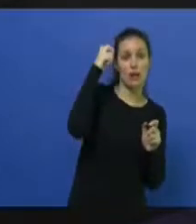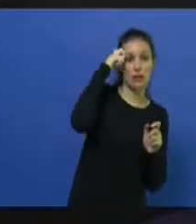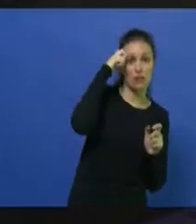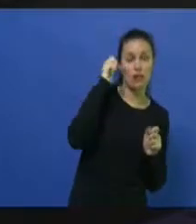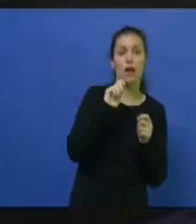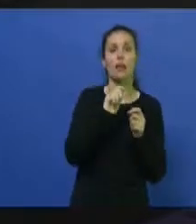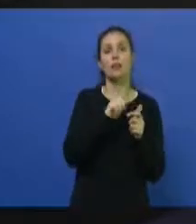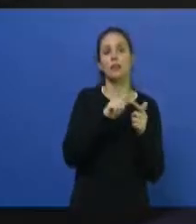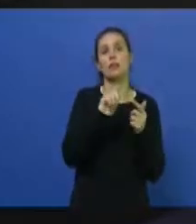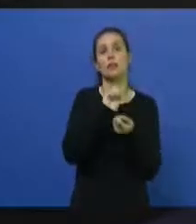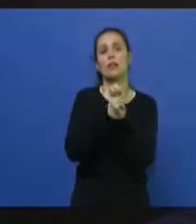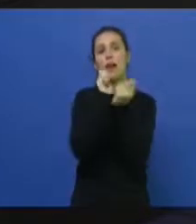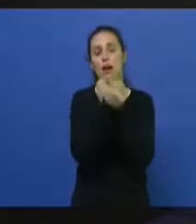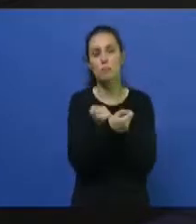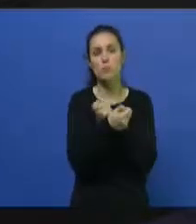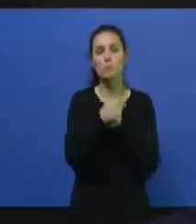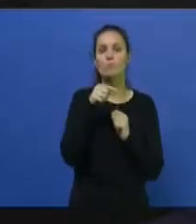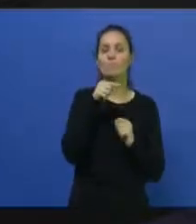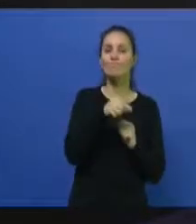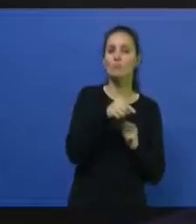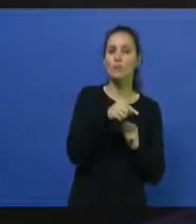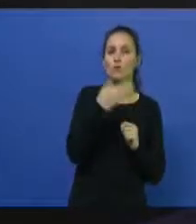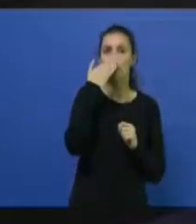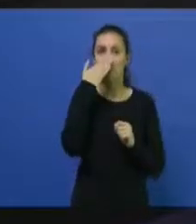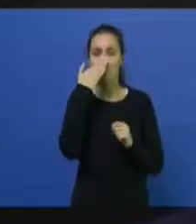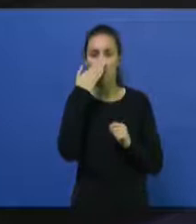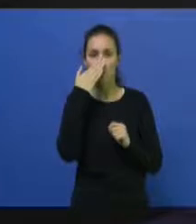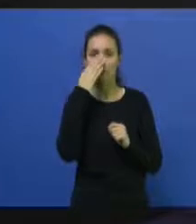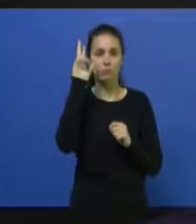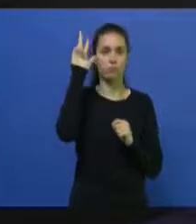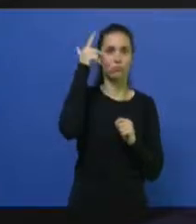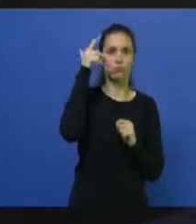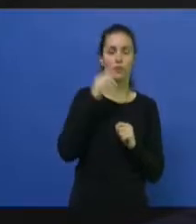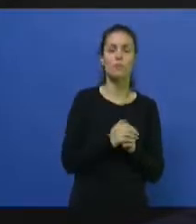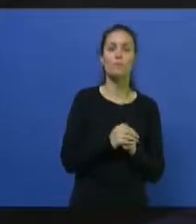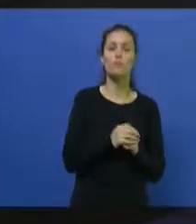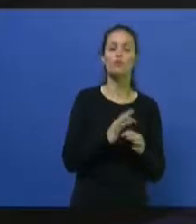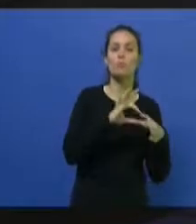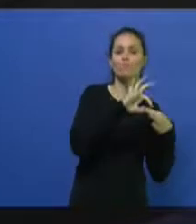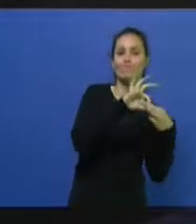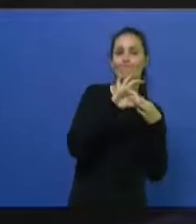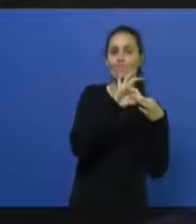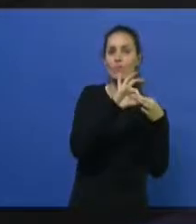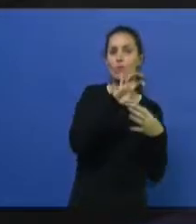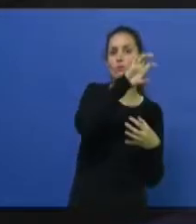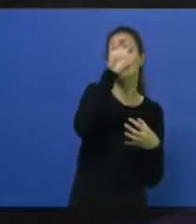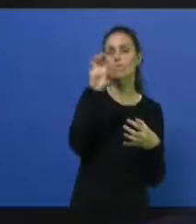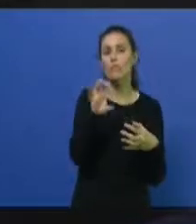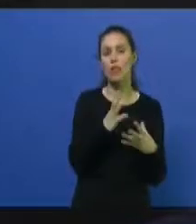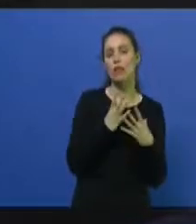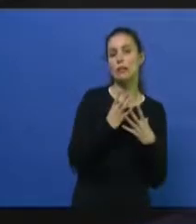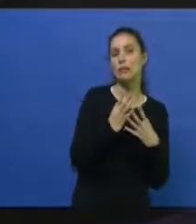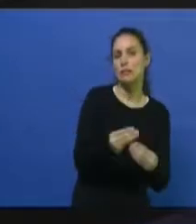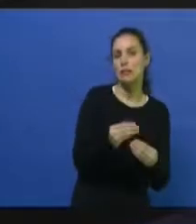están molestos con la provincia, porque dicen que esto del acuerdo federal solidario tampoco viene a resolver